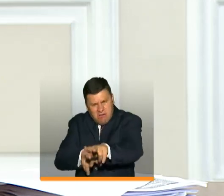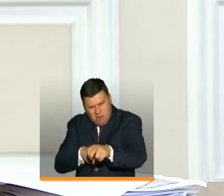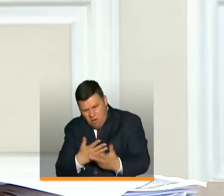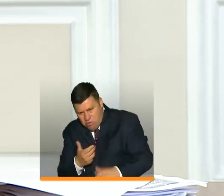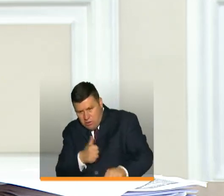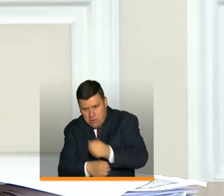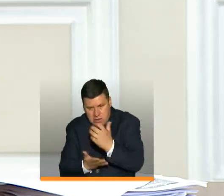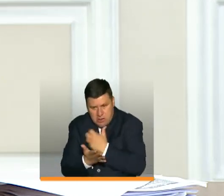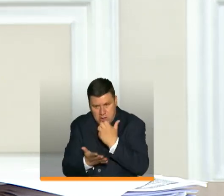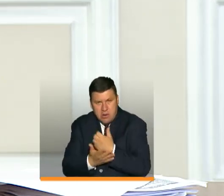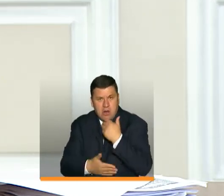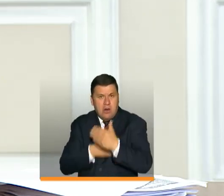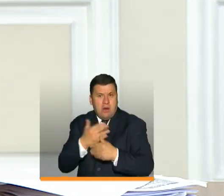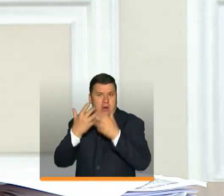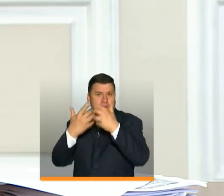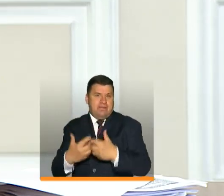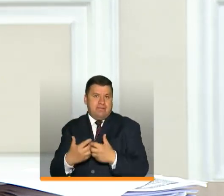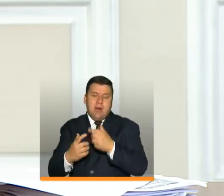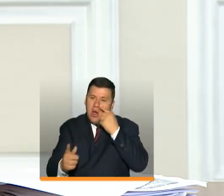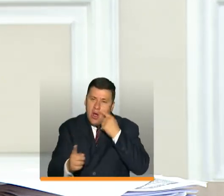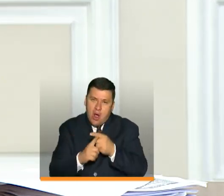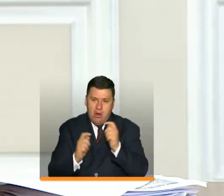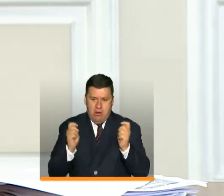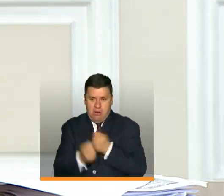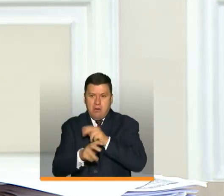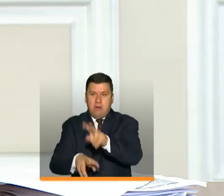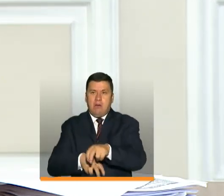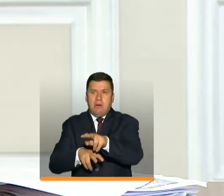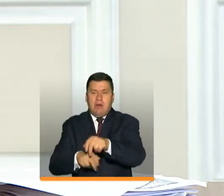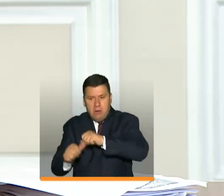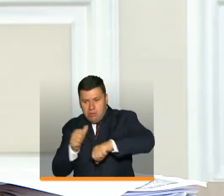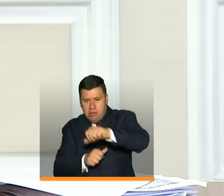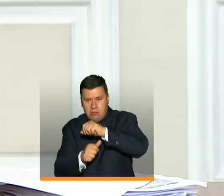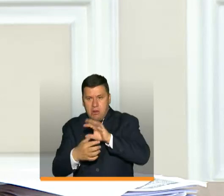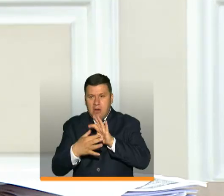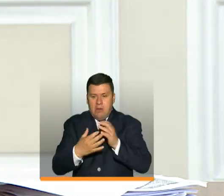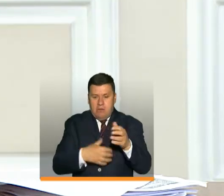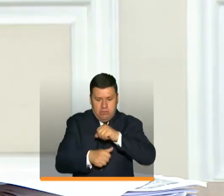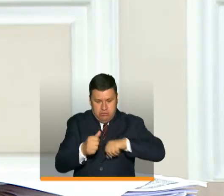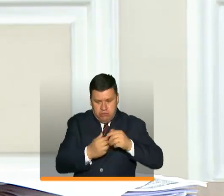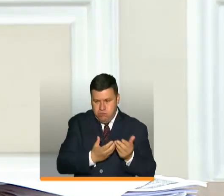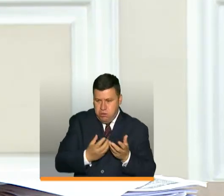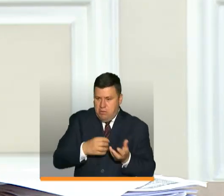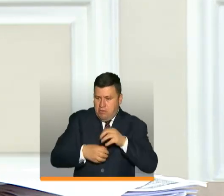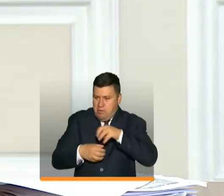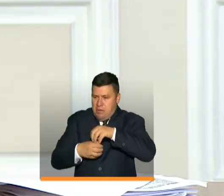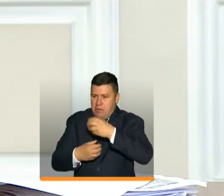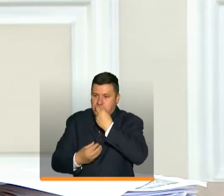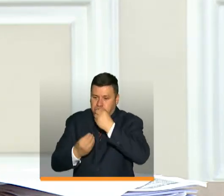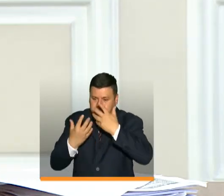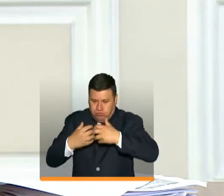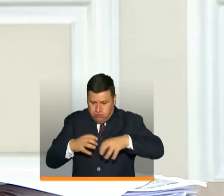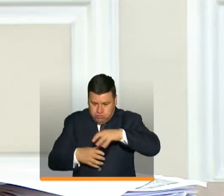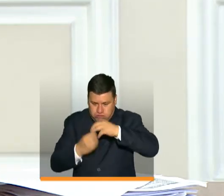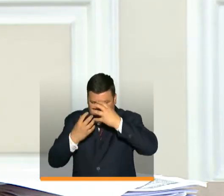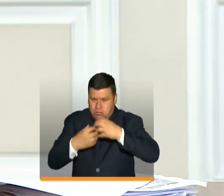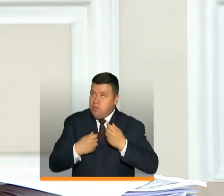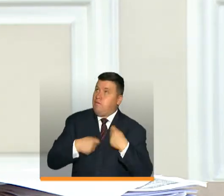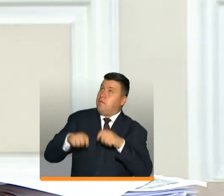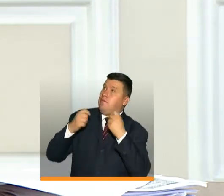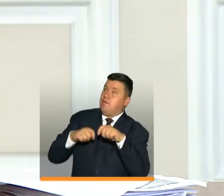que tenga procesamiento, que tenga transformación, que tenga cadenas de valor, alimentos procesados.